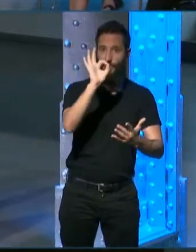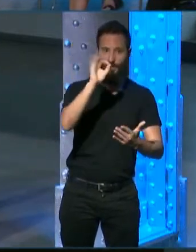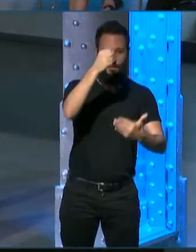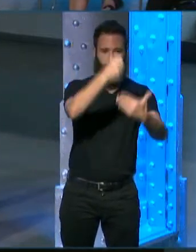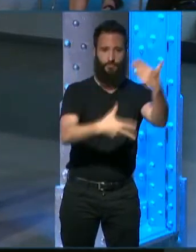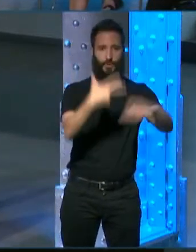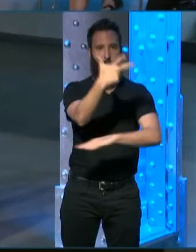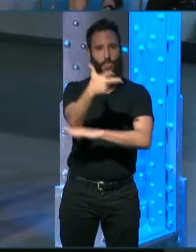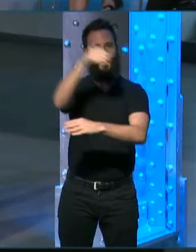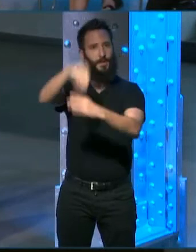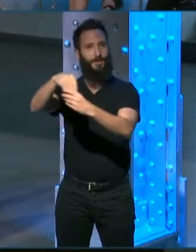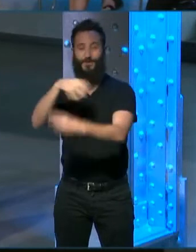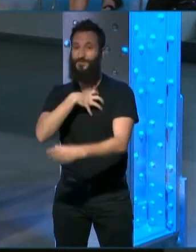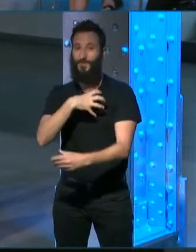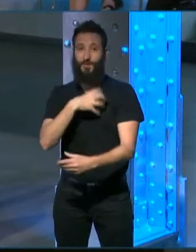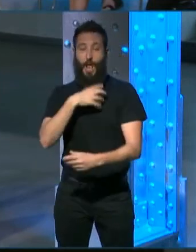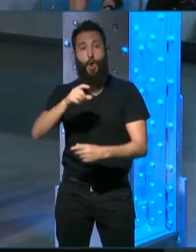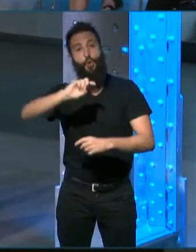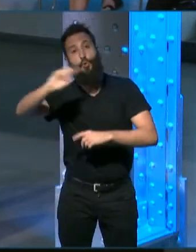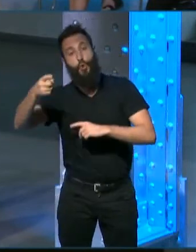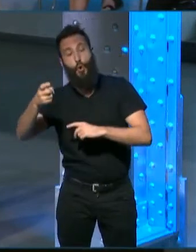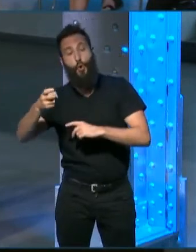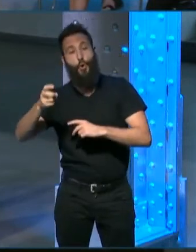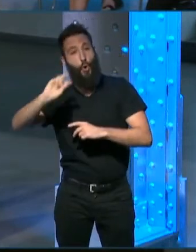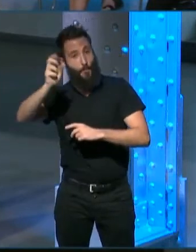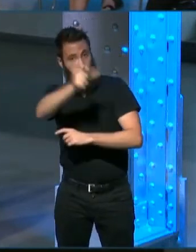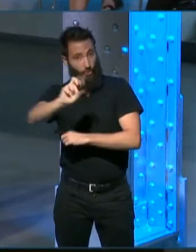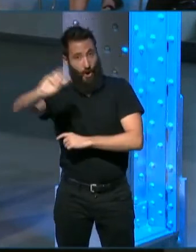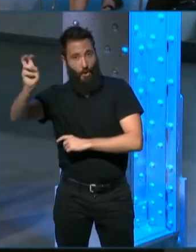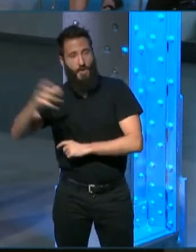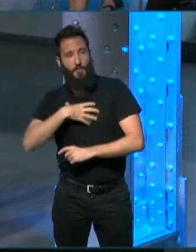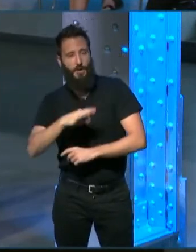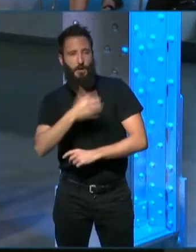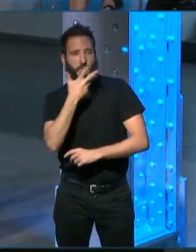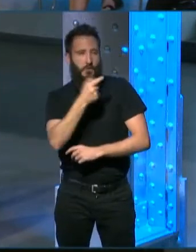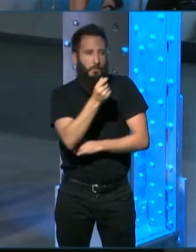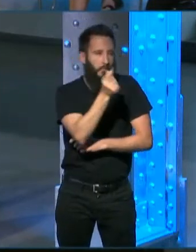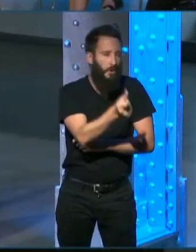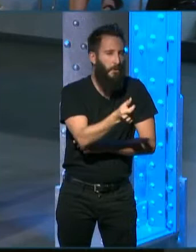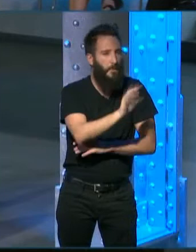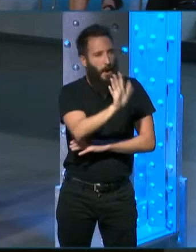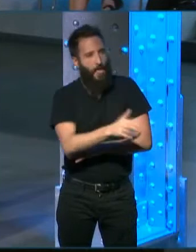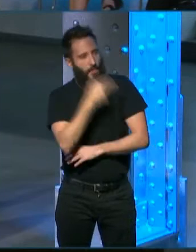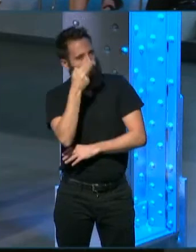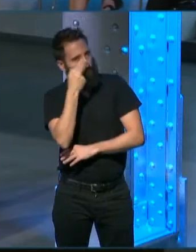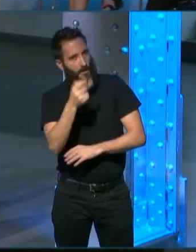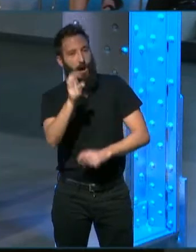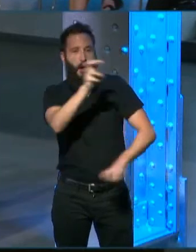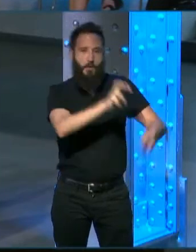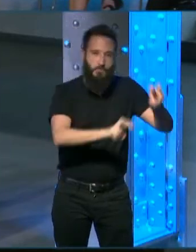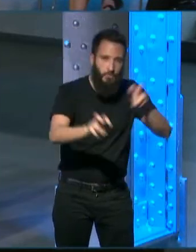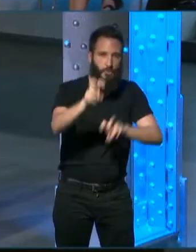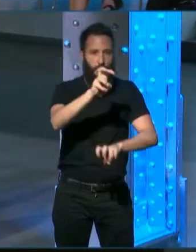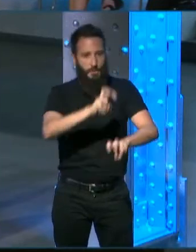lo segundo, que había otros que quizá conocíamos poco y eran interesantes. Entonces, alguno lo buscamos, es decir,